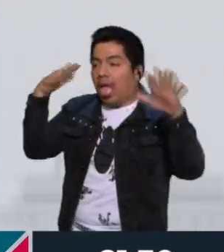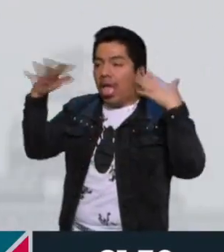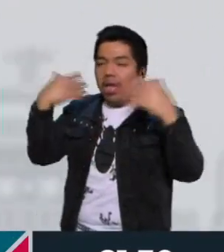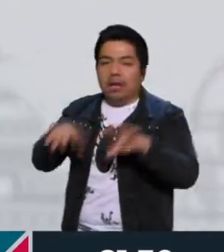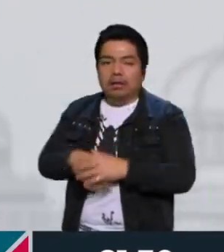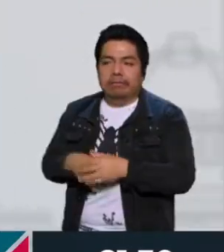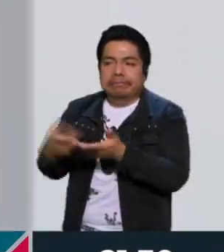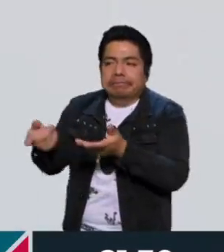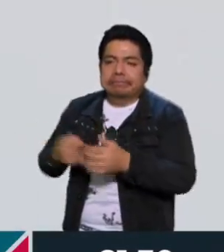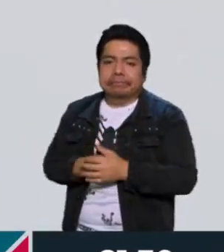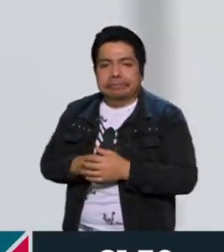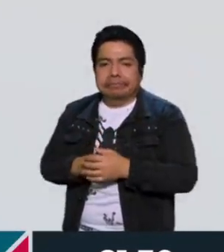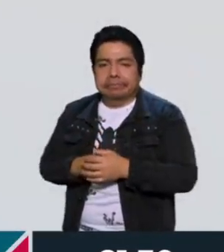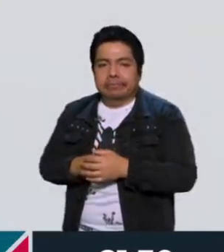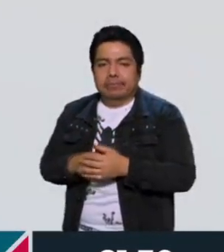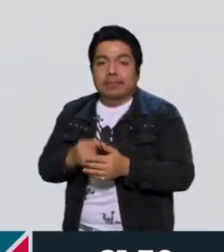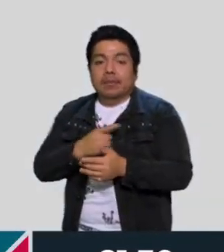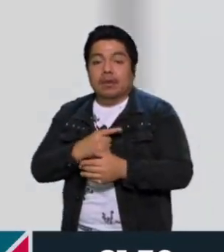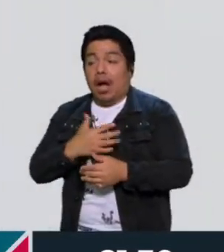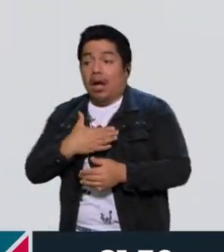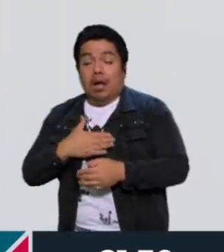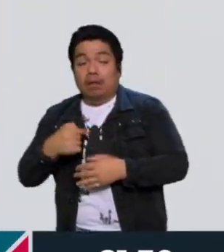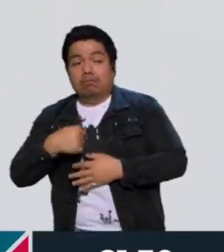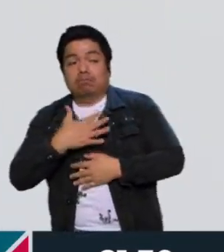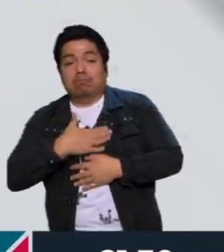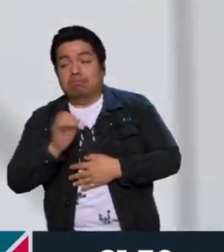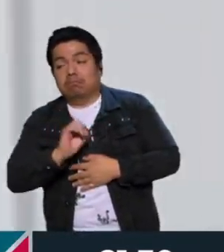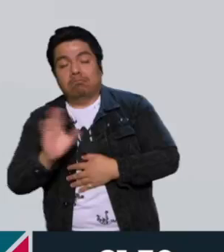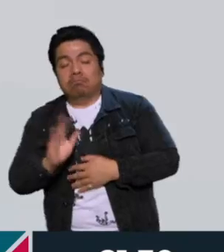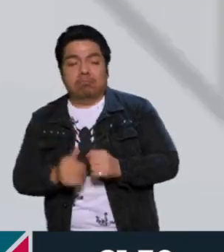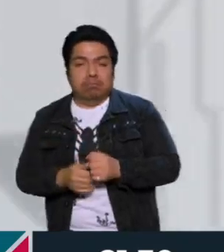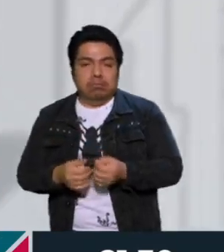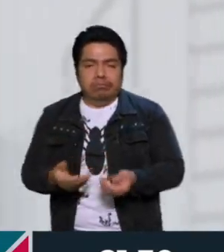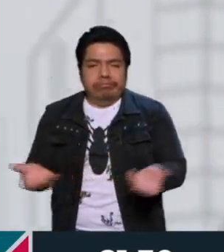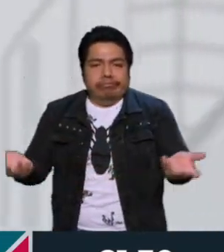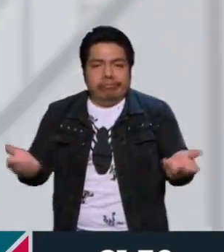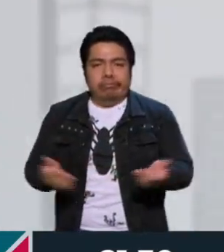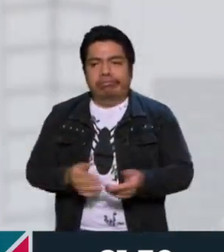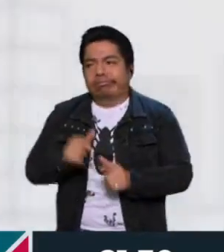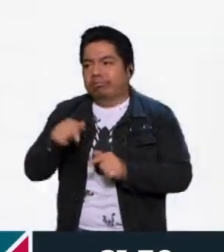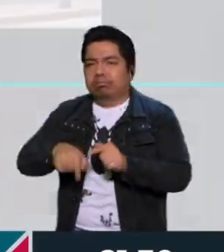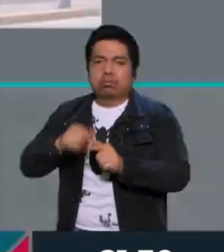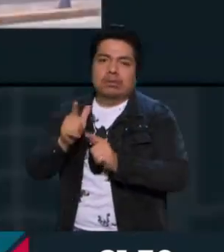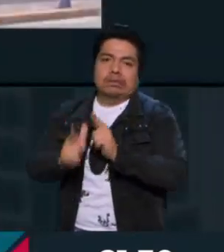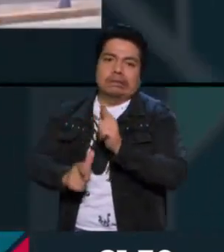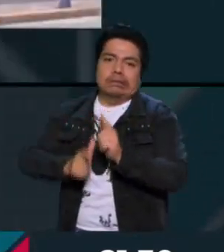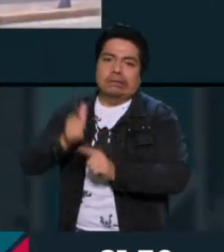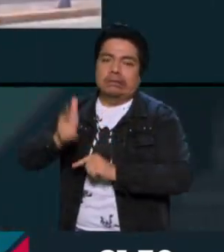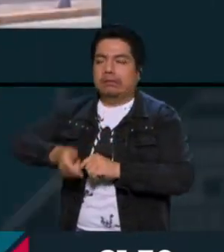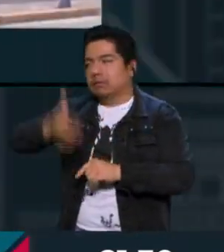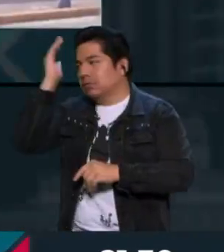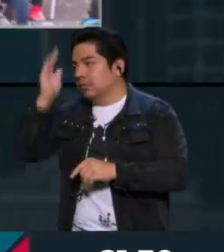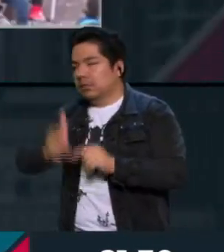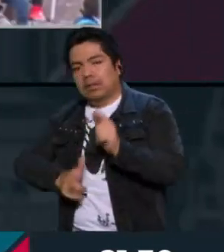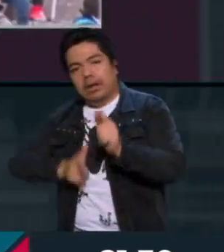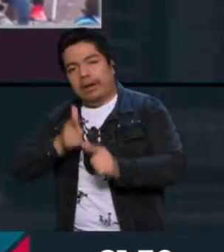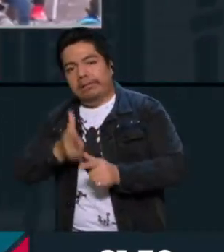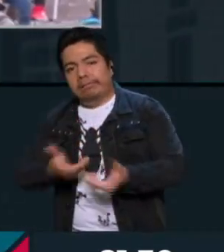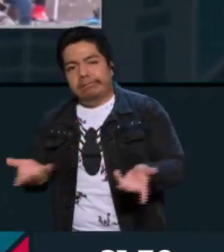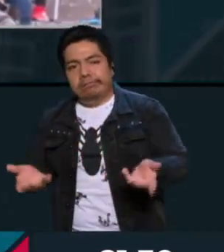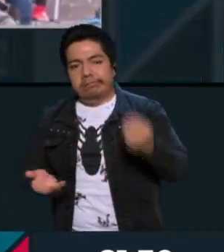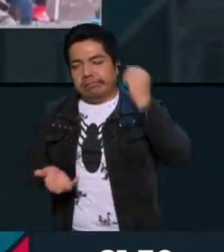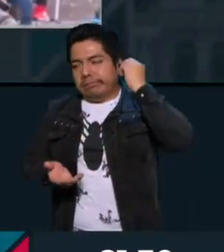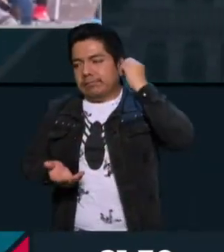capricho retener la impartición de justicia, que es tan lenta de por sí en este país, que es tan lenta, que es